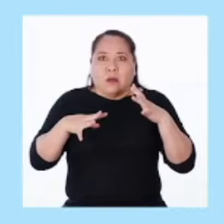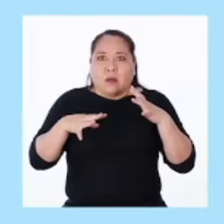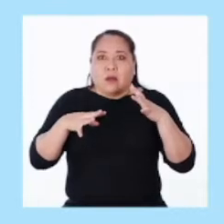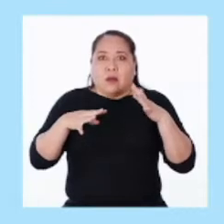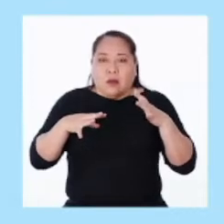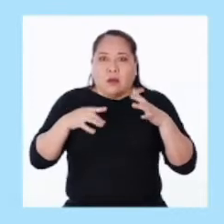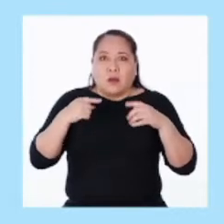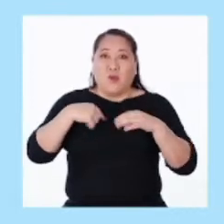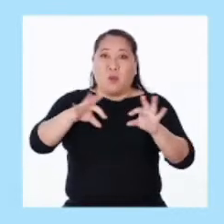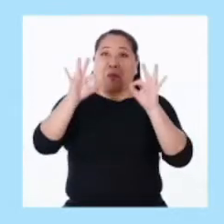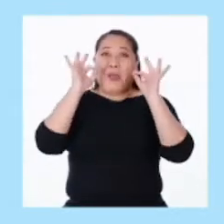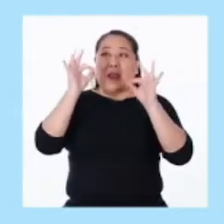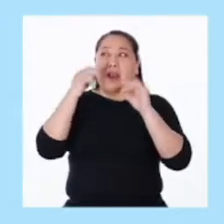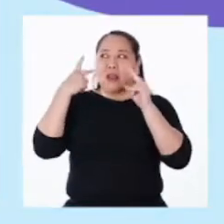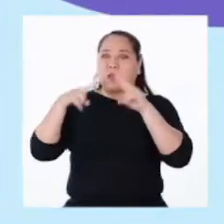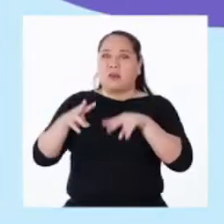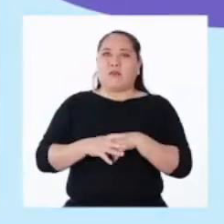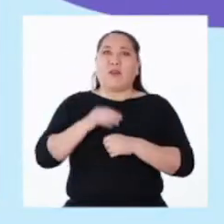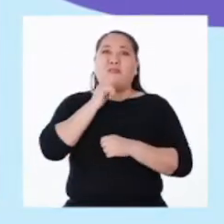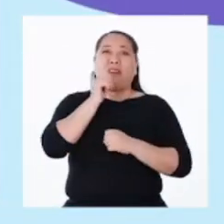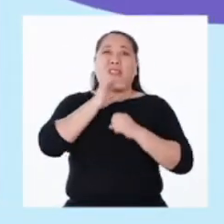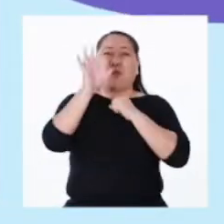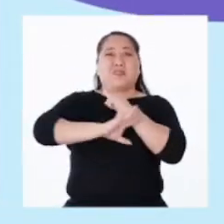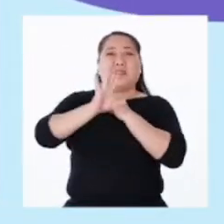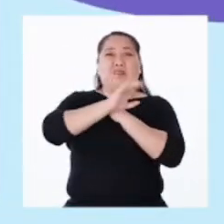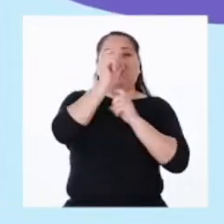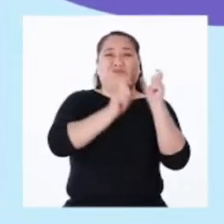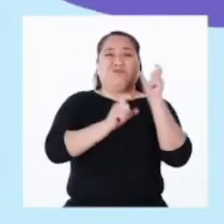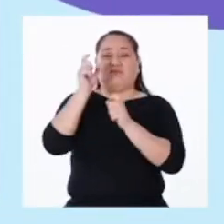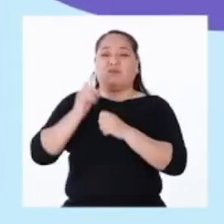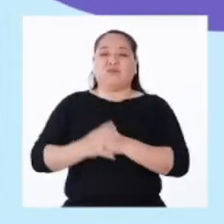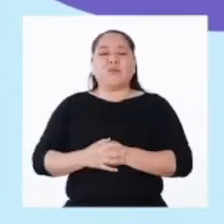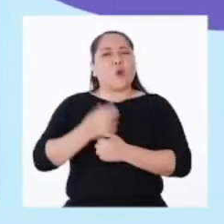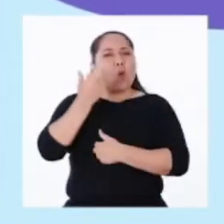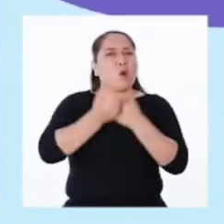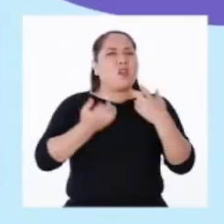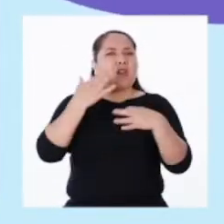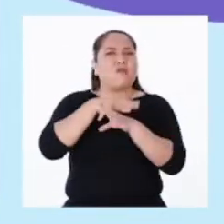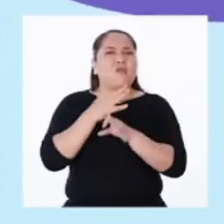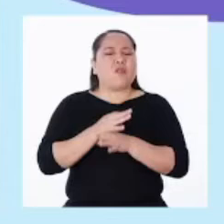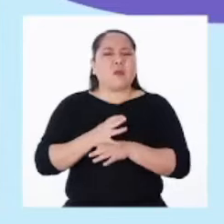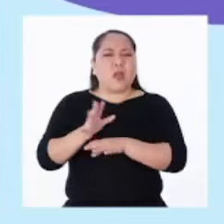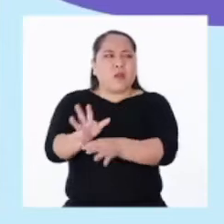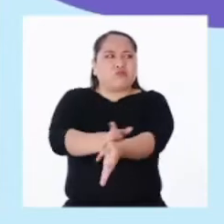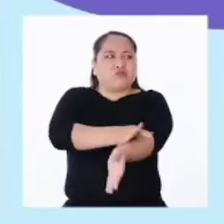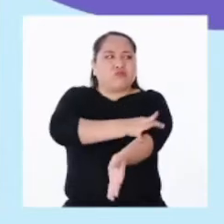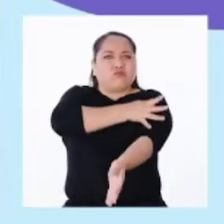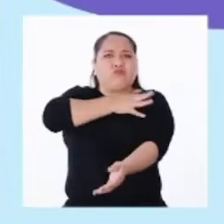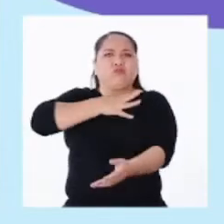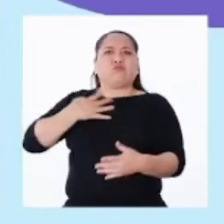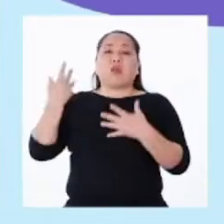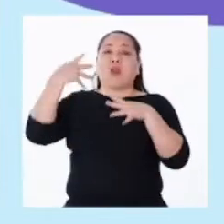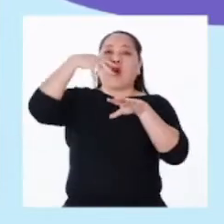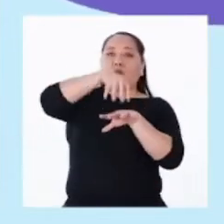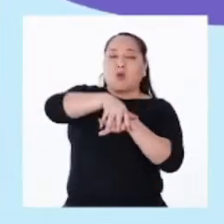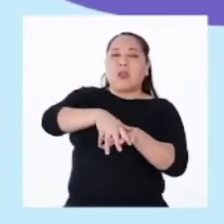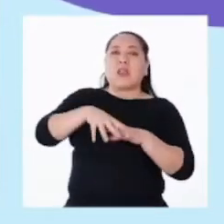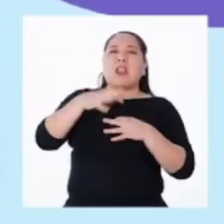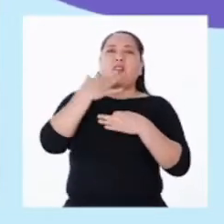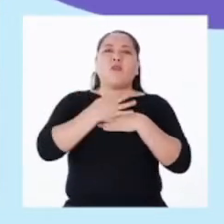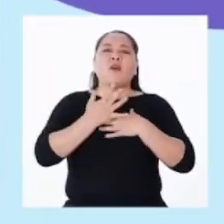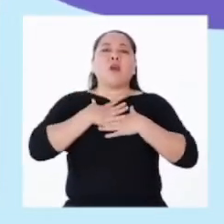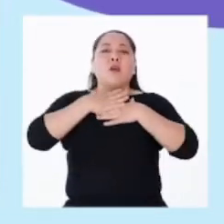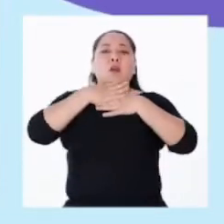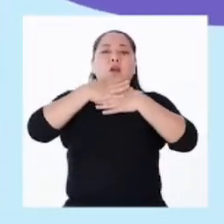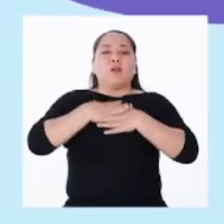el sistema respiratorio? Tengo entendido que el sistema circulatorio impulsa la sangre hacia los pulmones, con la finalidad de